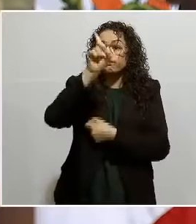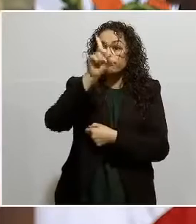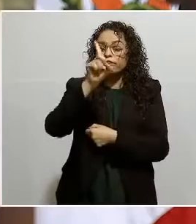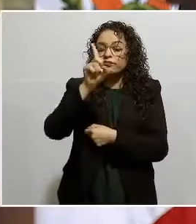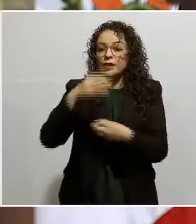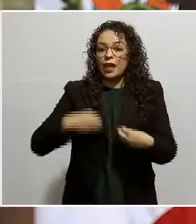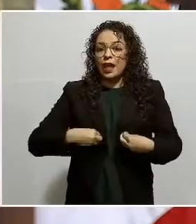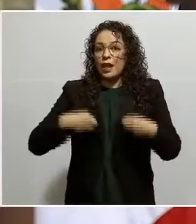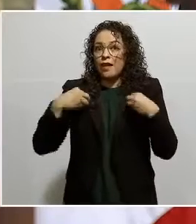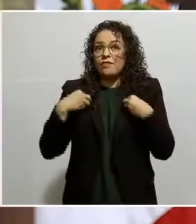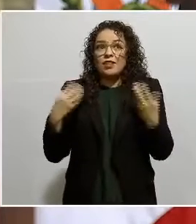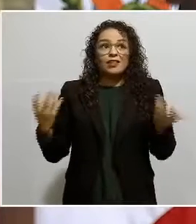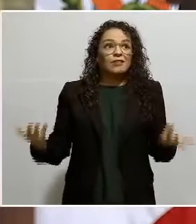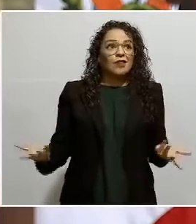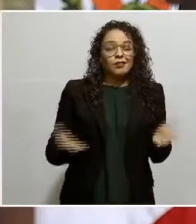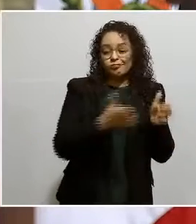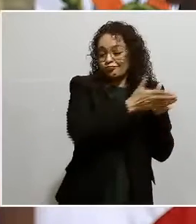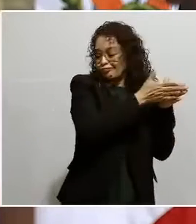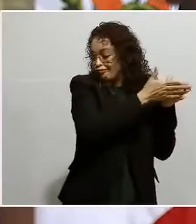los tiempos.